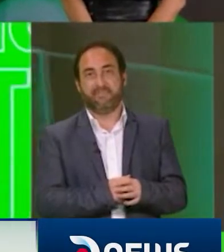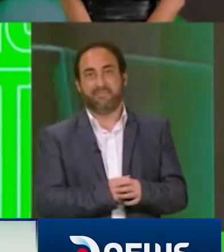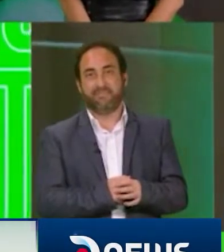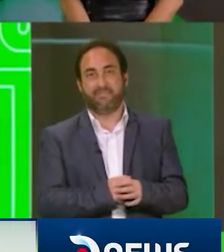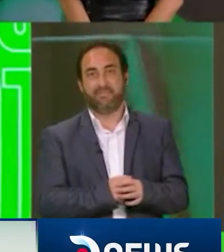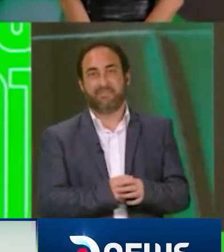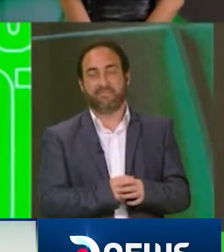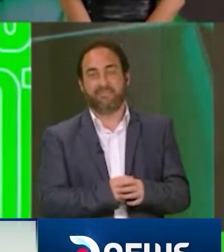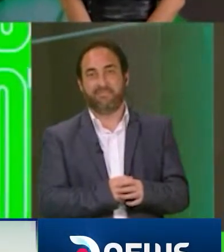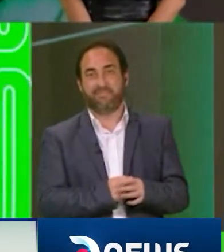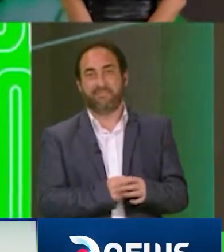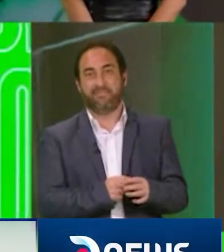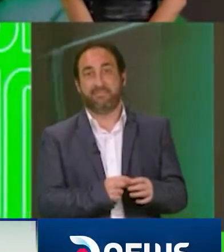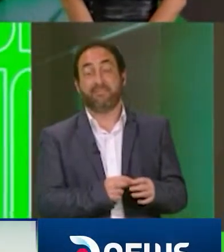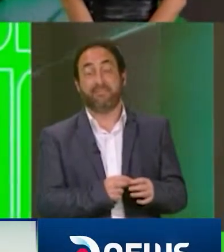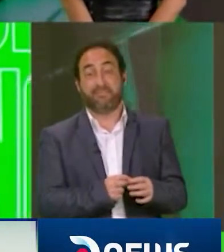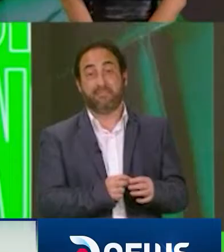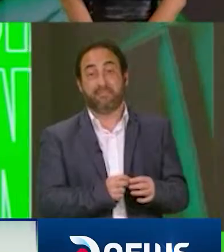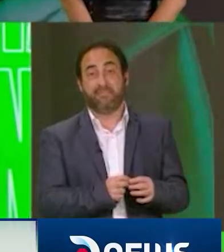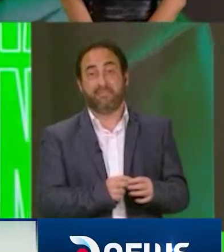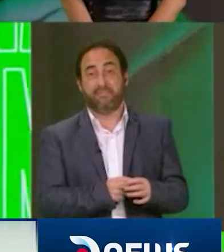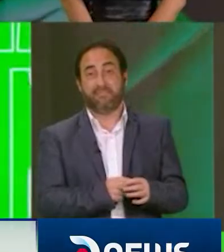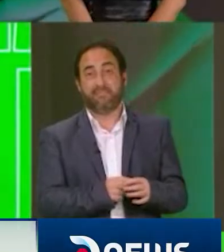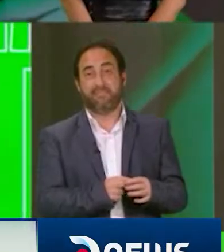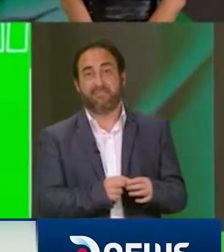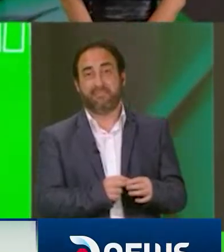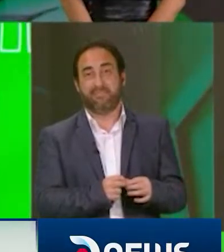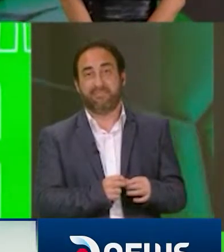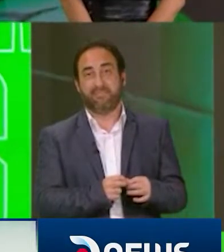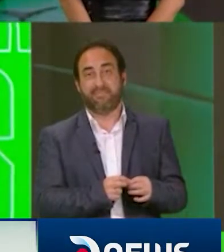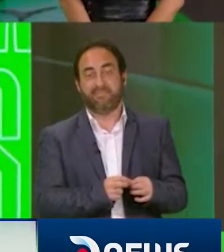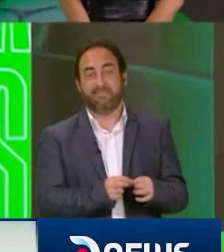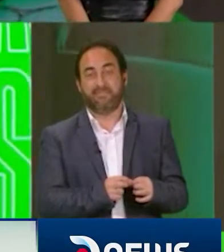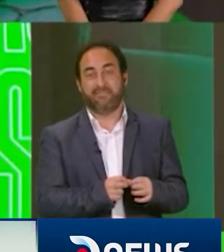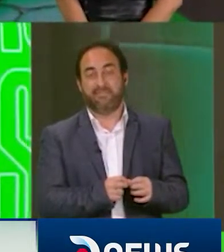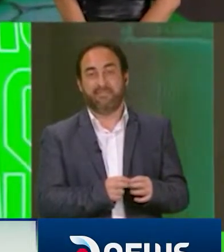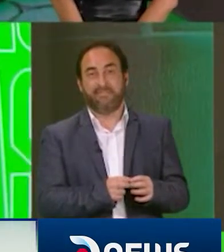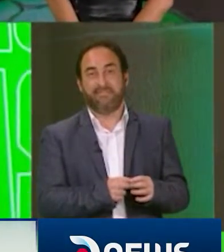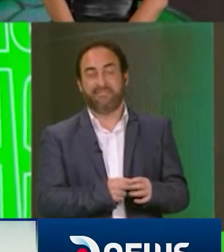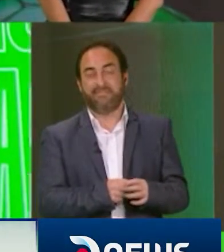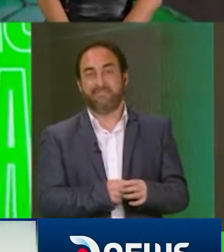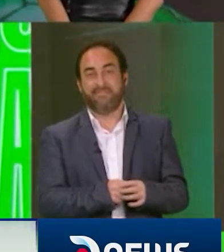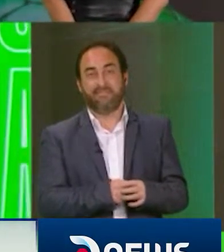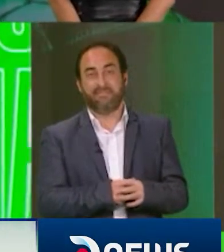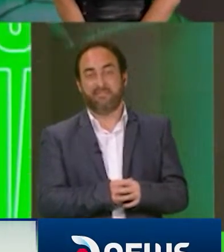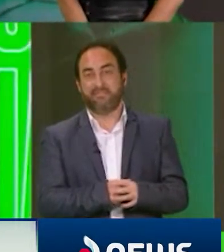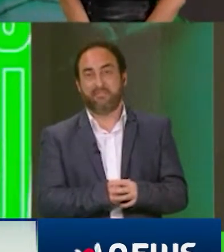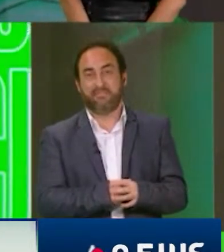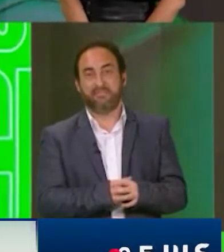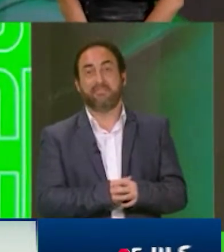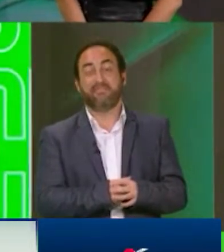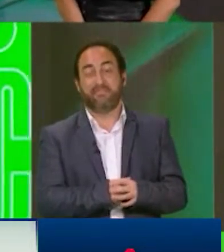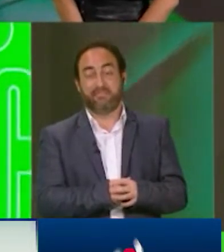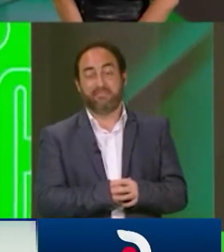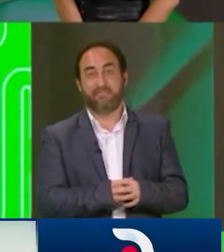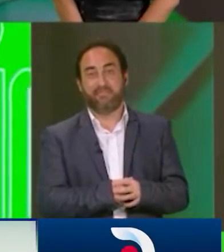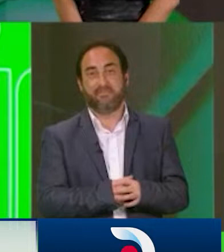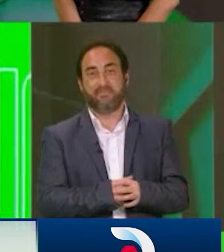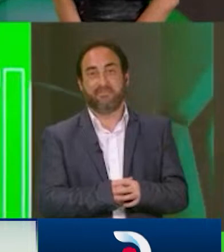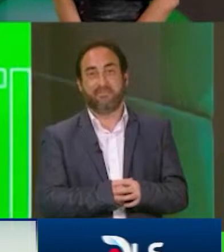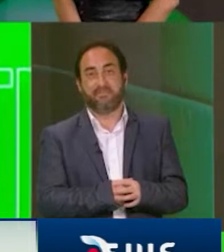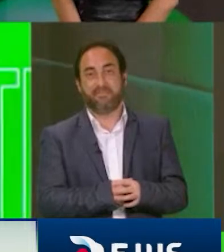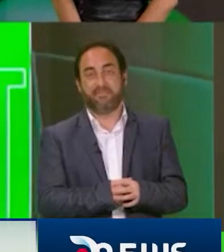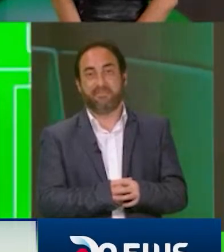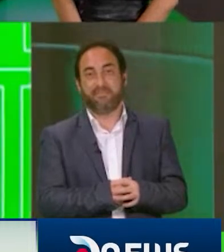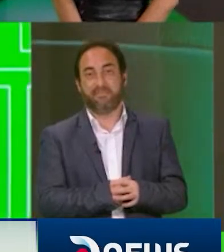así, cuando fuimos la única confederación y la única institución no gubernamental en el mundo en conseguir vacunas propias. Pero